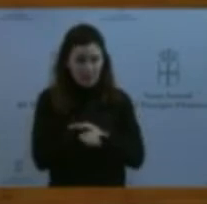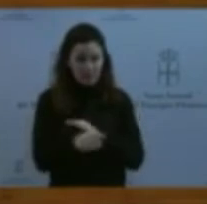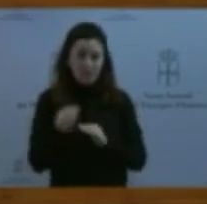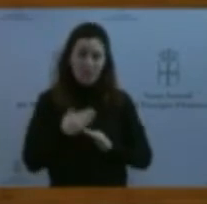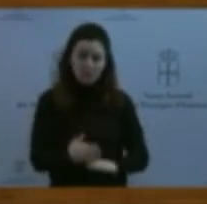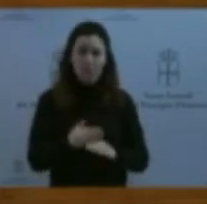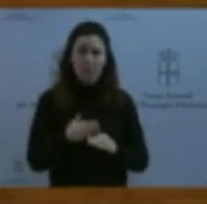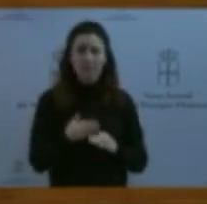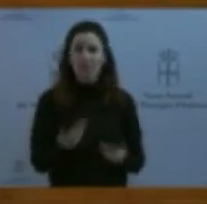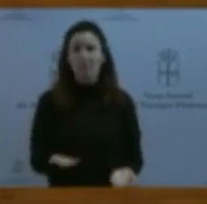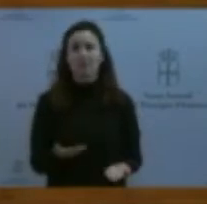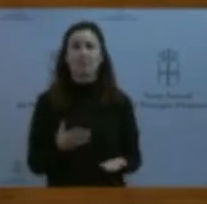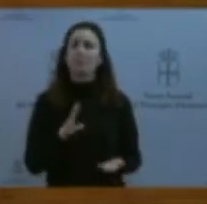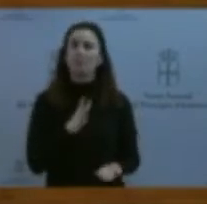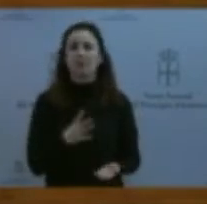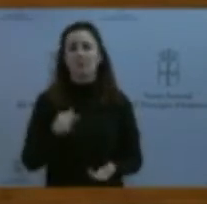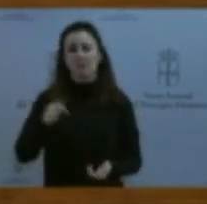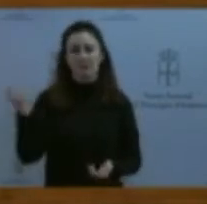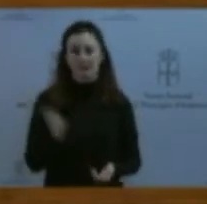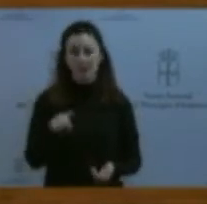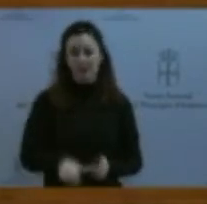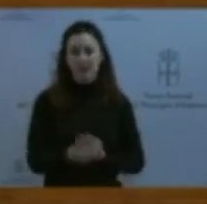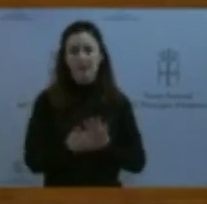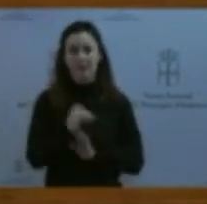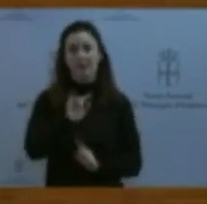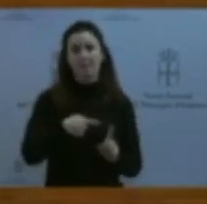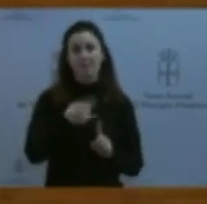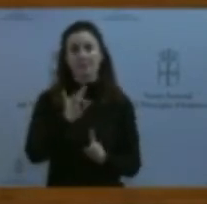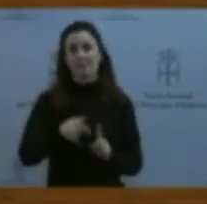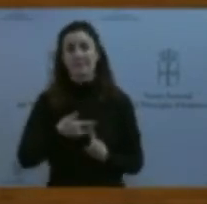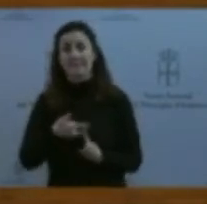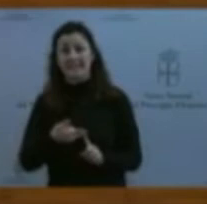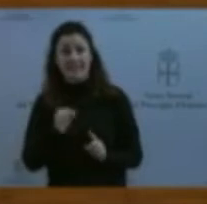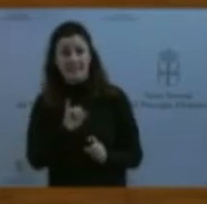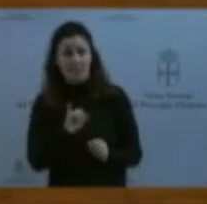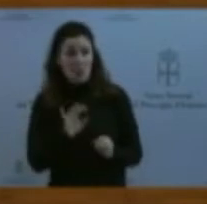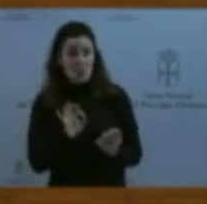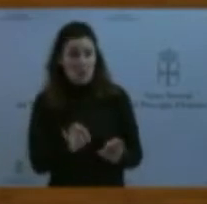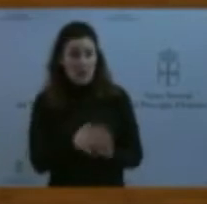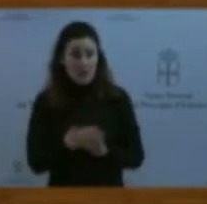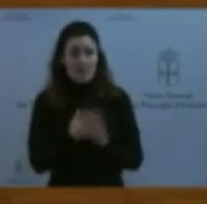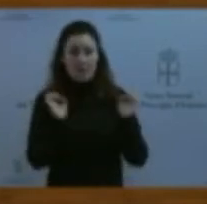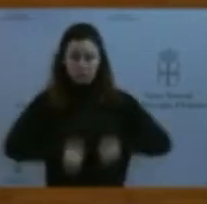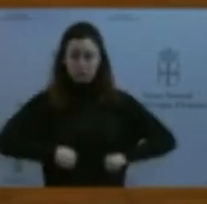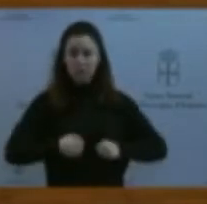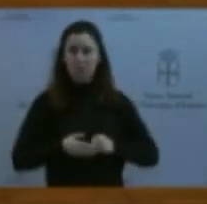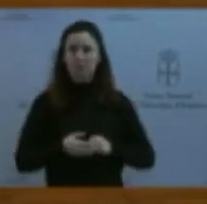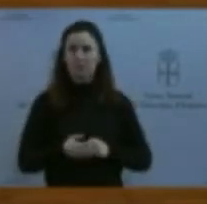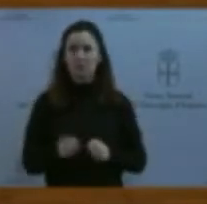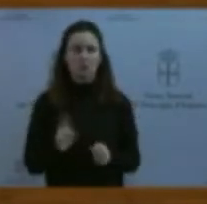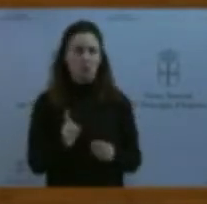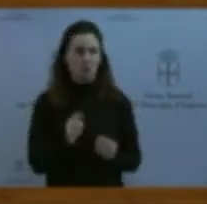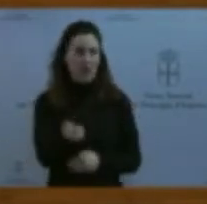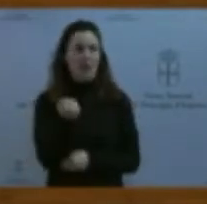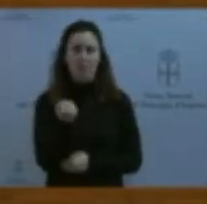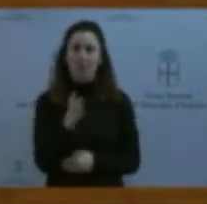del apoyo a la I+D+I como algo, bueno, de consenso, claro. ¿Quién no la va a apoyar? Pero ustedes pónganse manos a la obra y